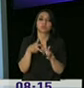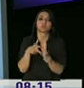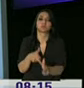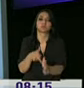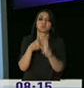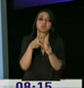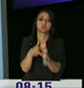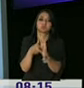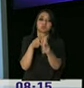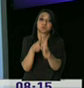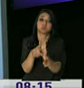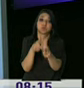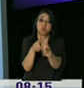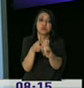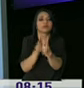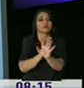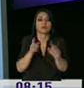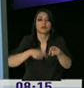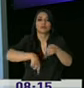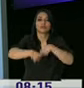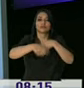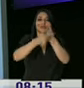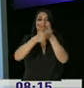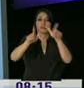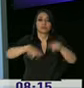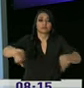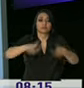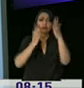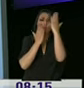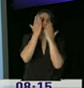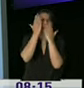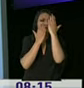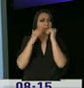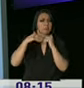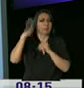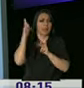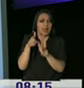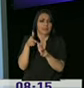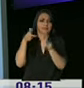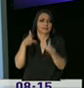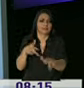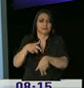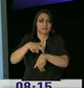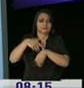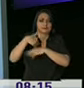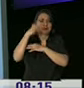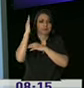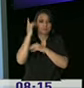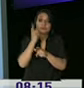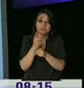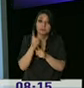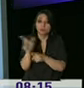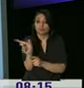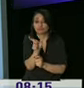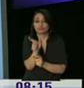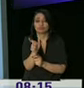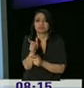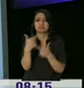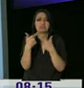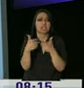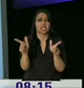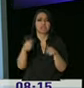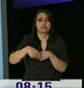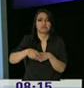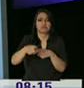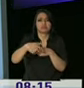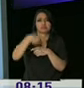carga del peaje, que es, sobre todo los valores de Huesamín, es sumamente fuerte en las horas pico. Así que con esto la movilidad realmente va